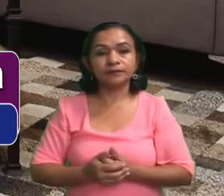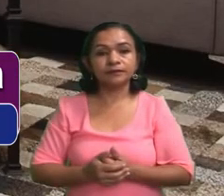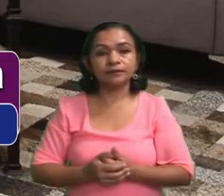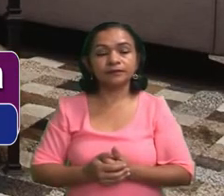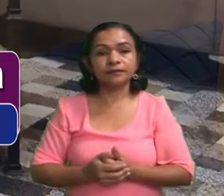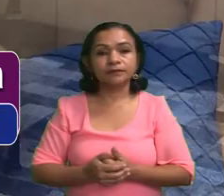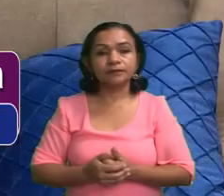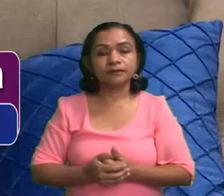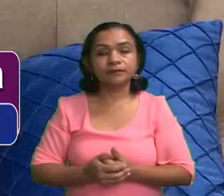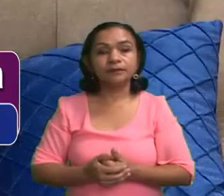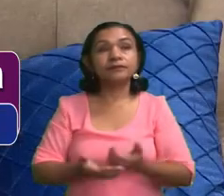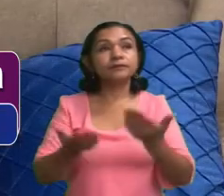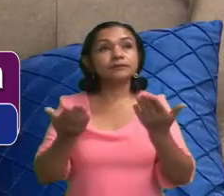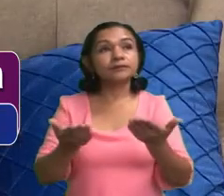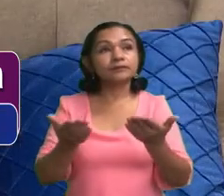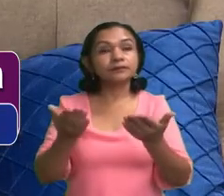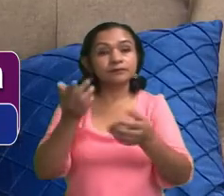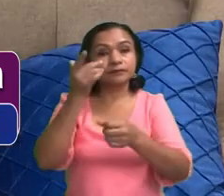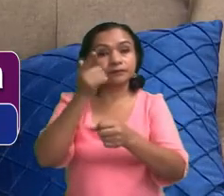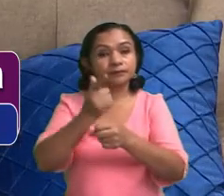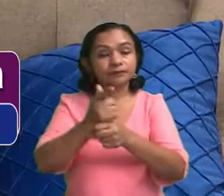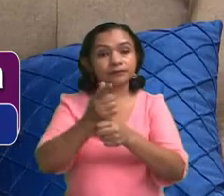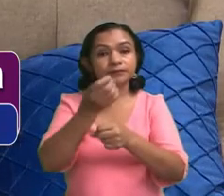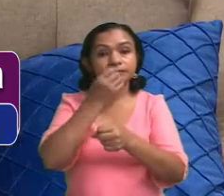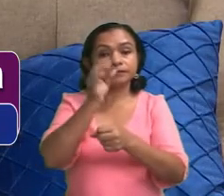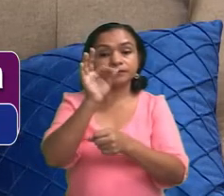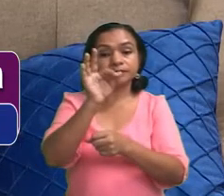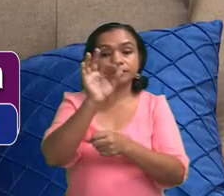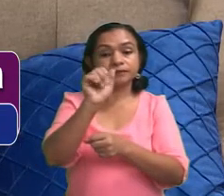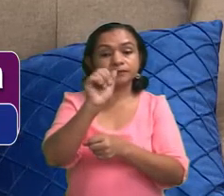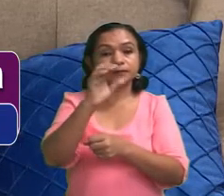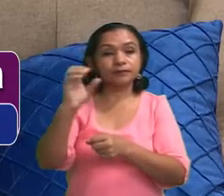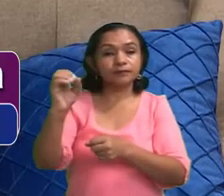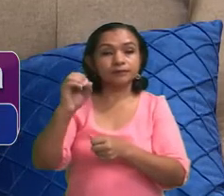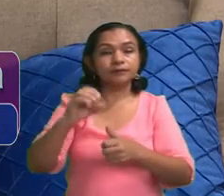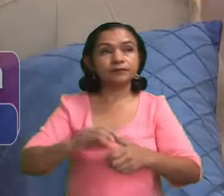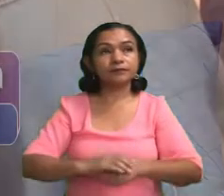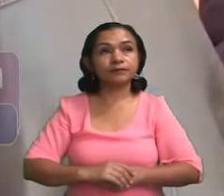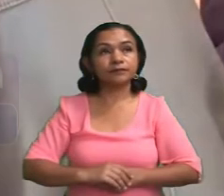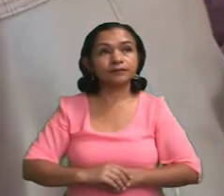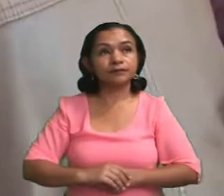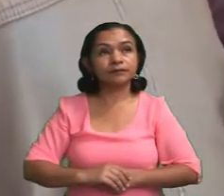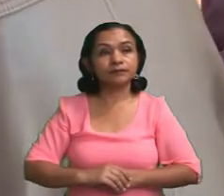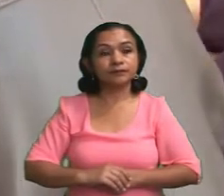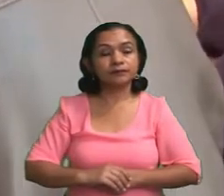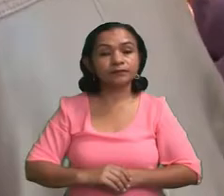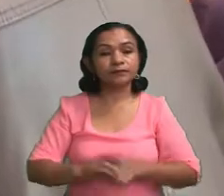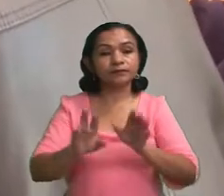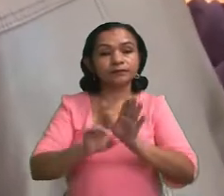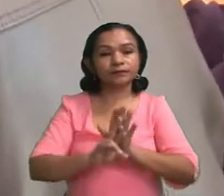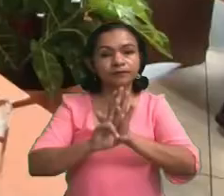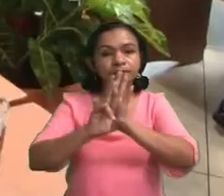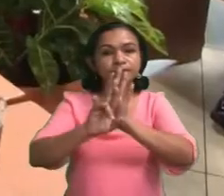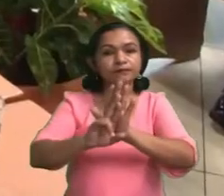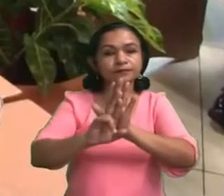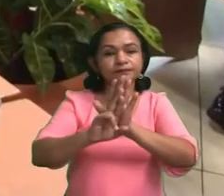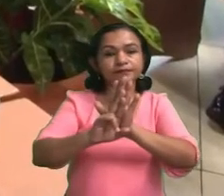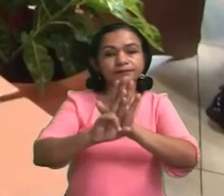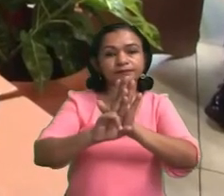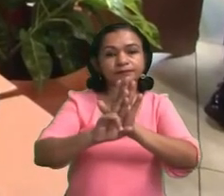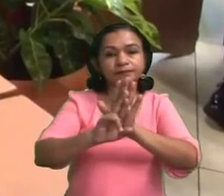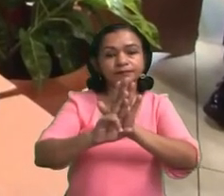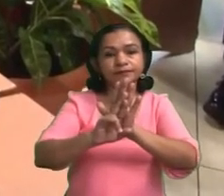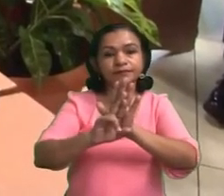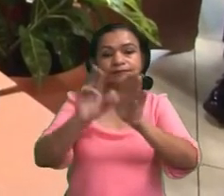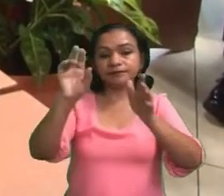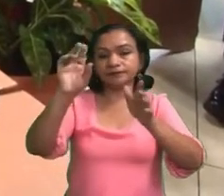Vamos a dejarles entonces con el video Nutrición FAO. Representantes de nutrición a nivel de la región